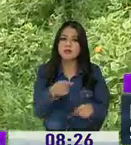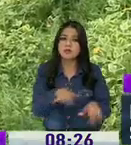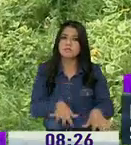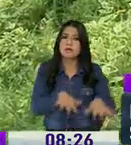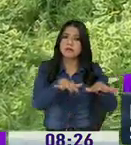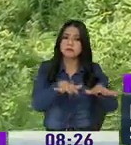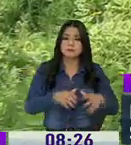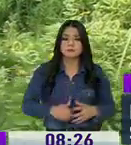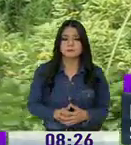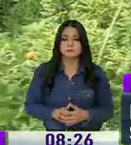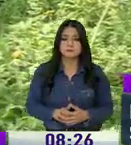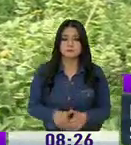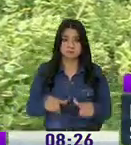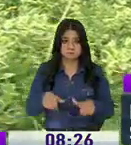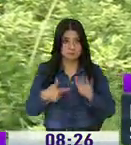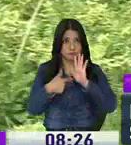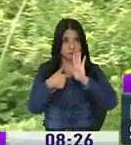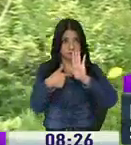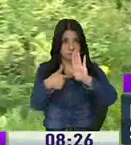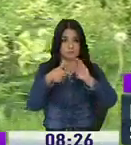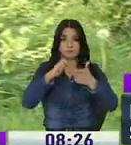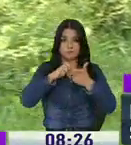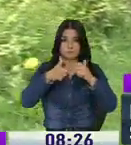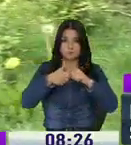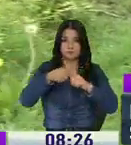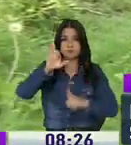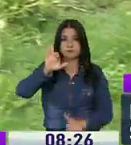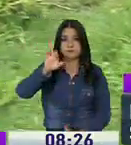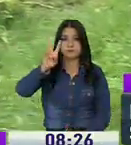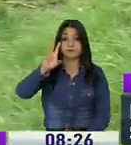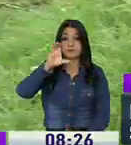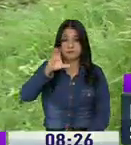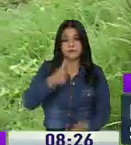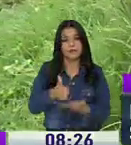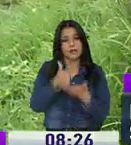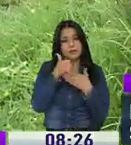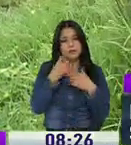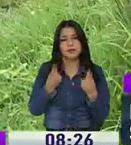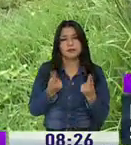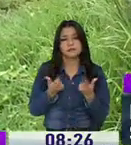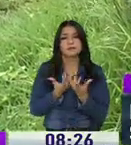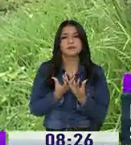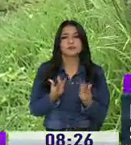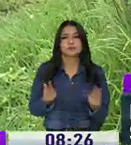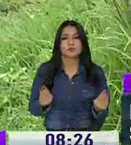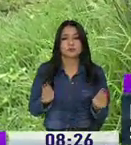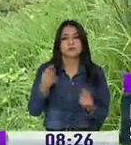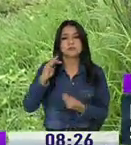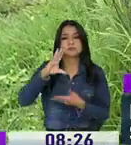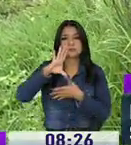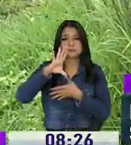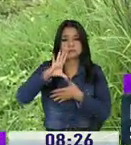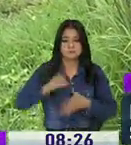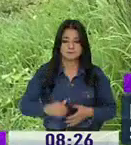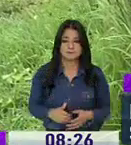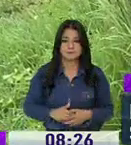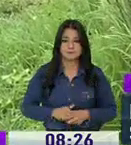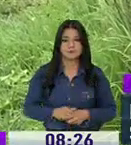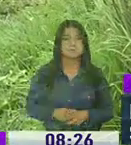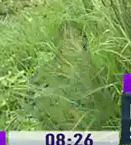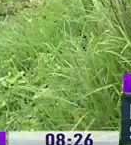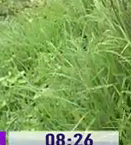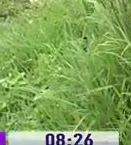crecida. Esperan que tras la exposición del problema a través de TVC, la ayuda llegue de inmediato para el sector de la América, informó